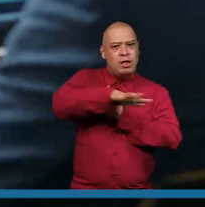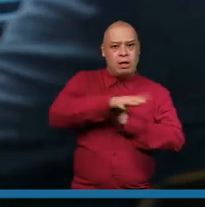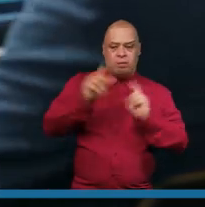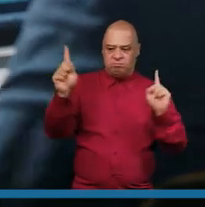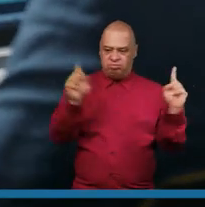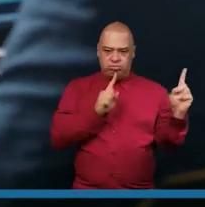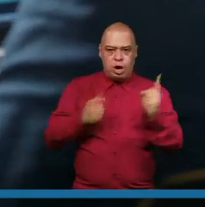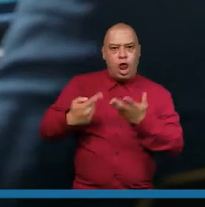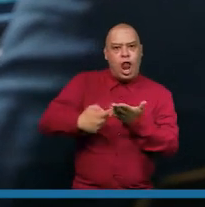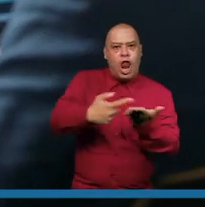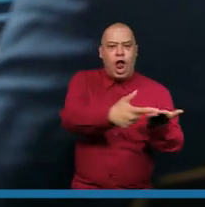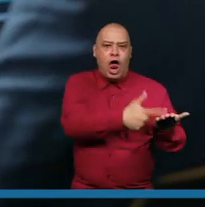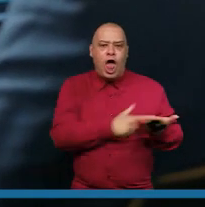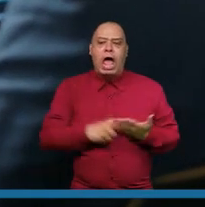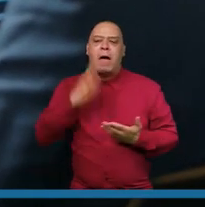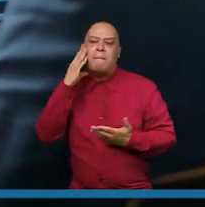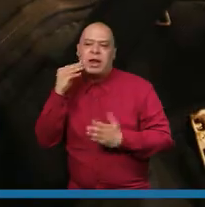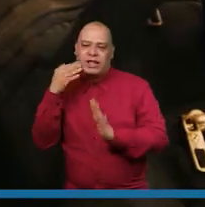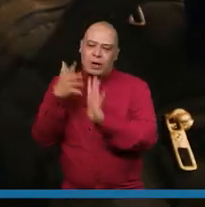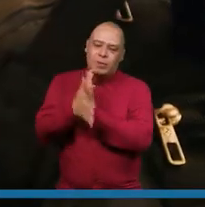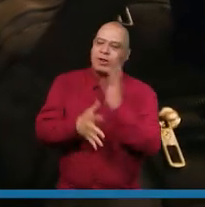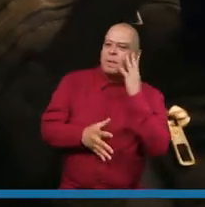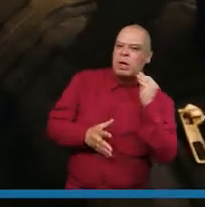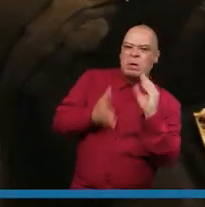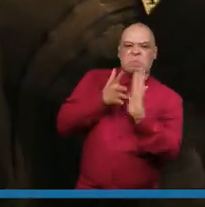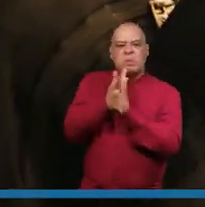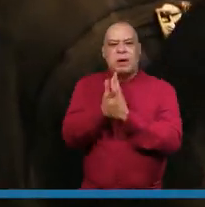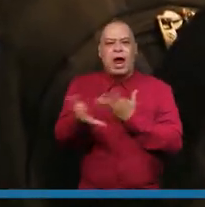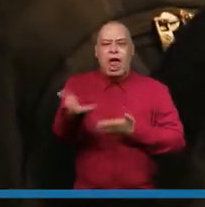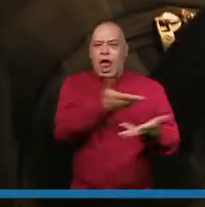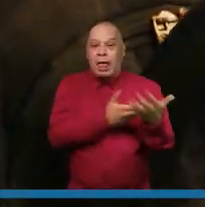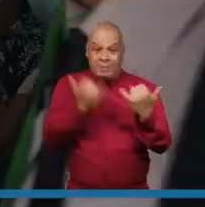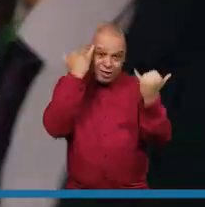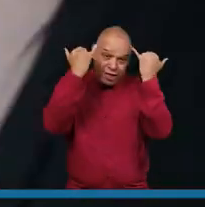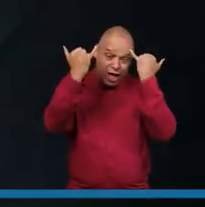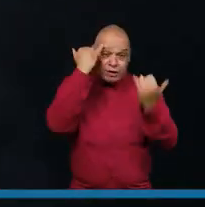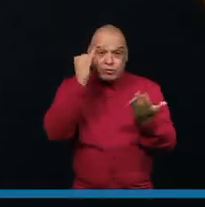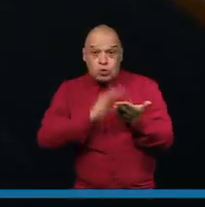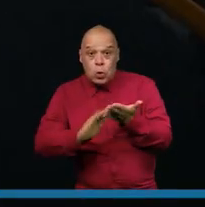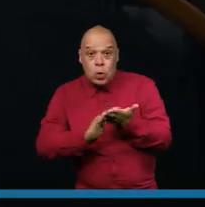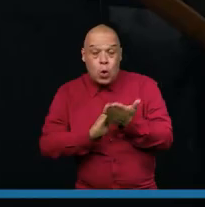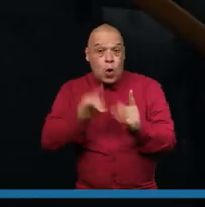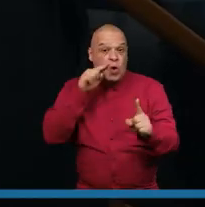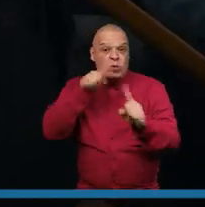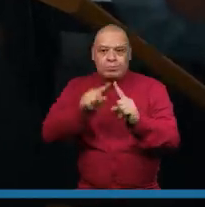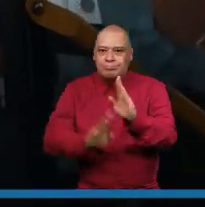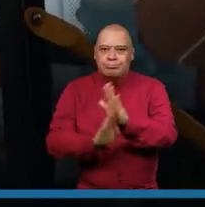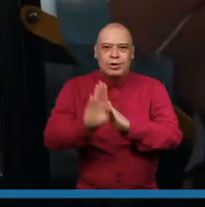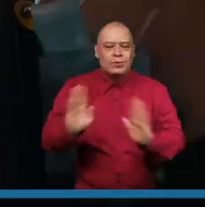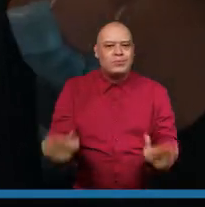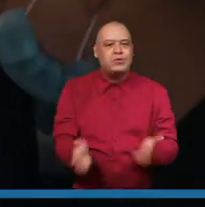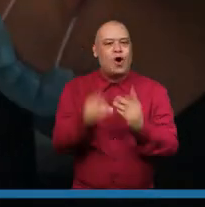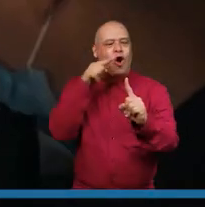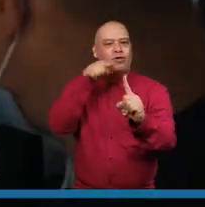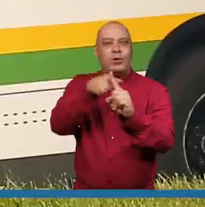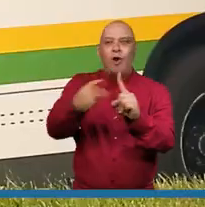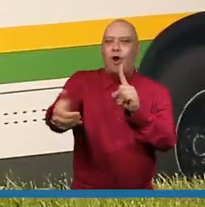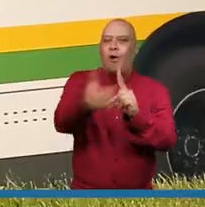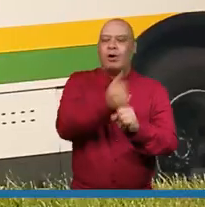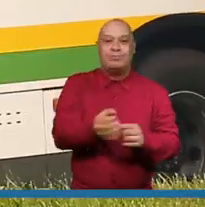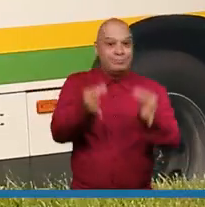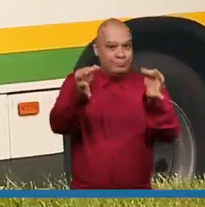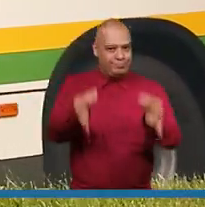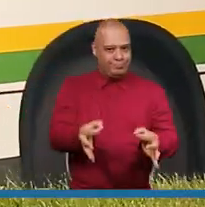del debate, de compartir la experiencia, se pueden plantear soluciones que pueden ayudar a conseguir el objetivo final.